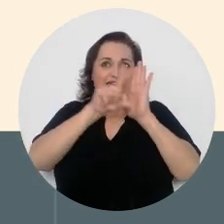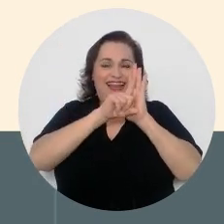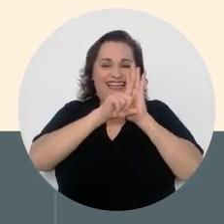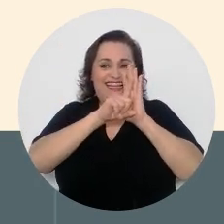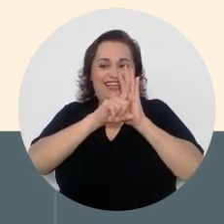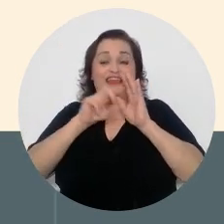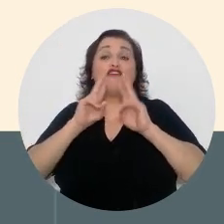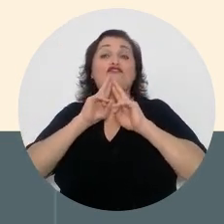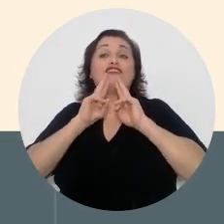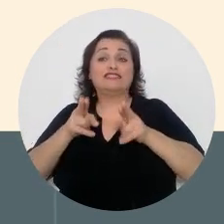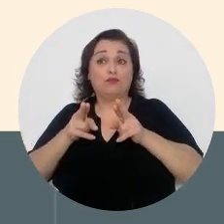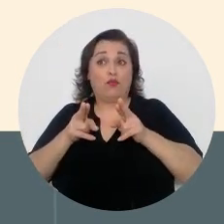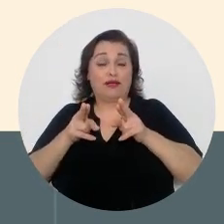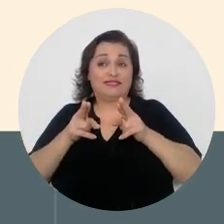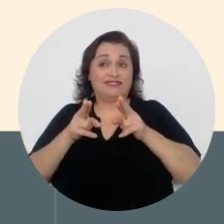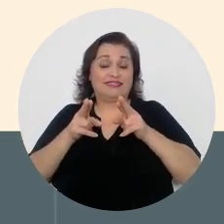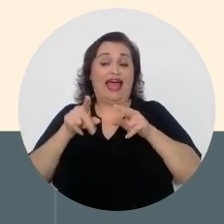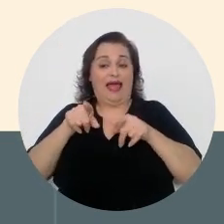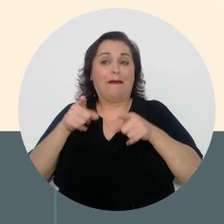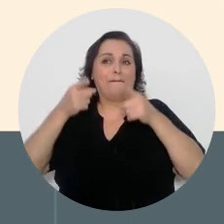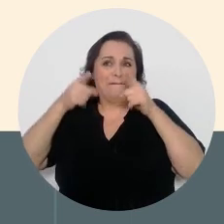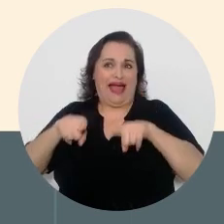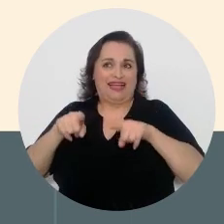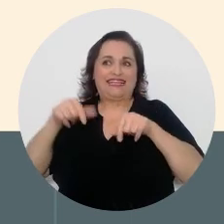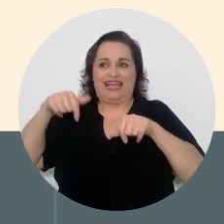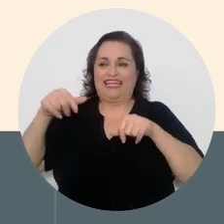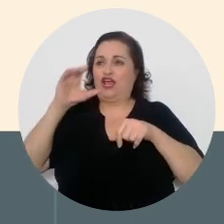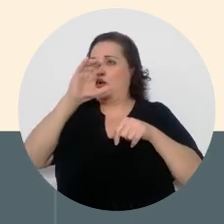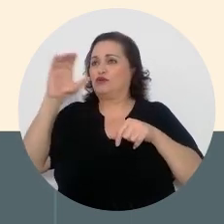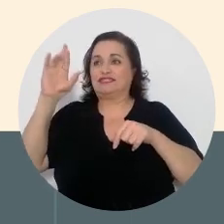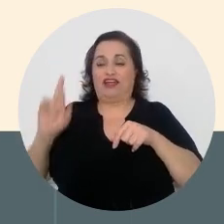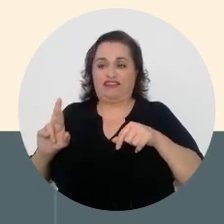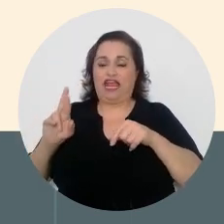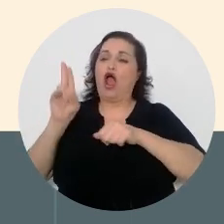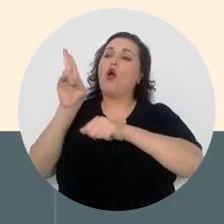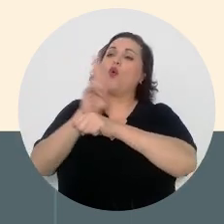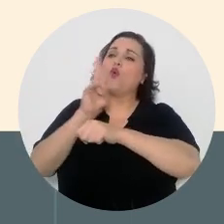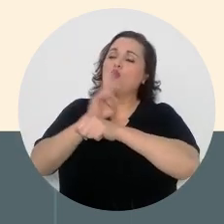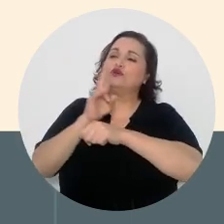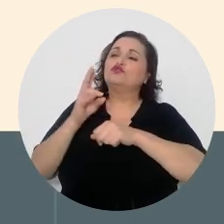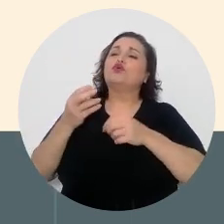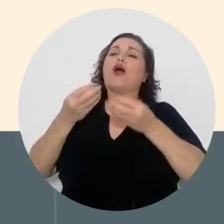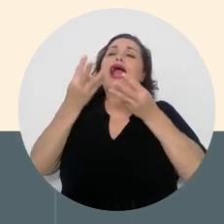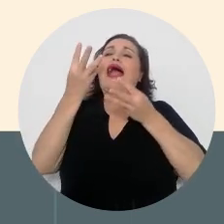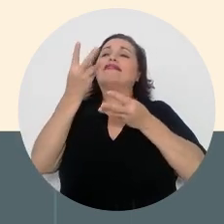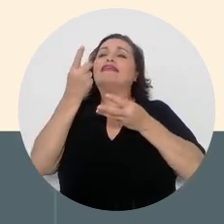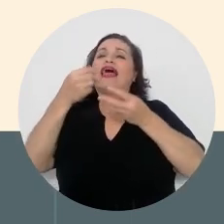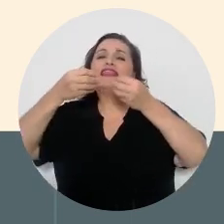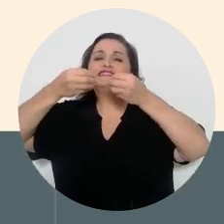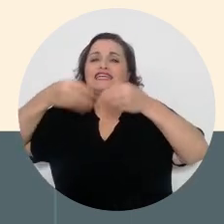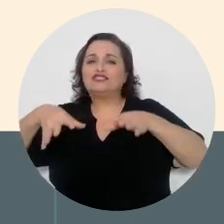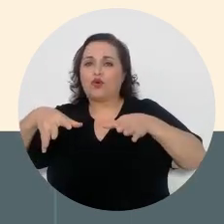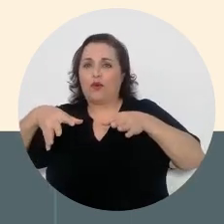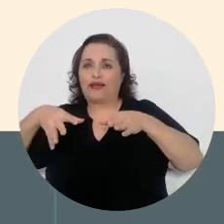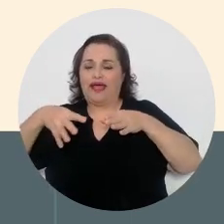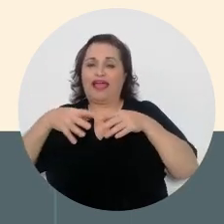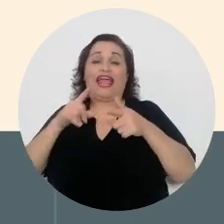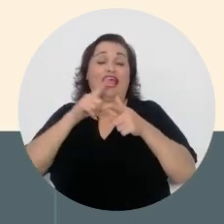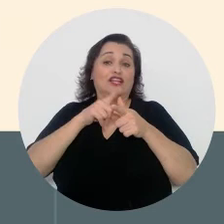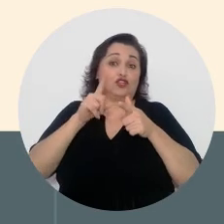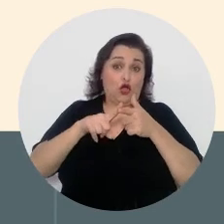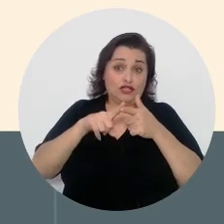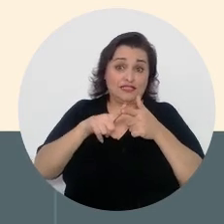Y la respuesta a eso, que como les digo es muy usual en Costa Rica, es el uso de la cifra residual.